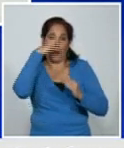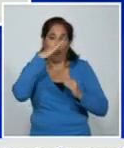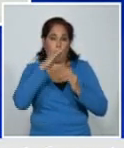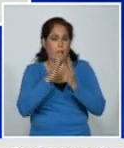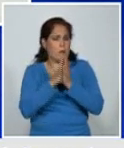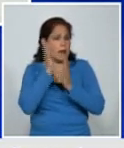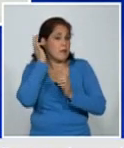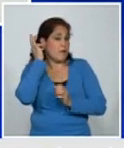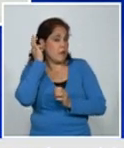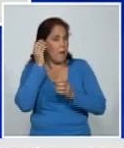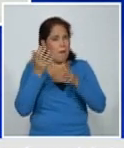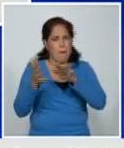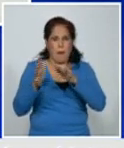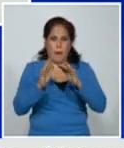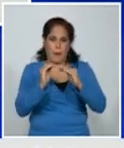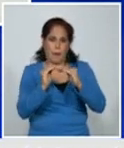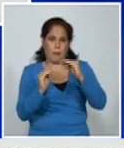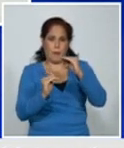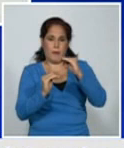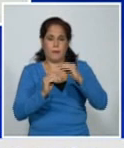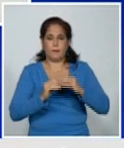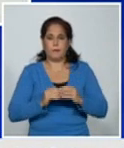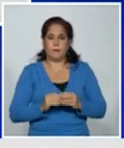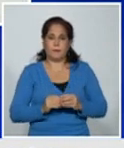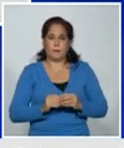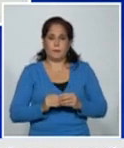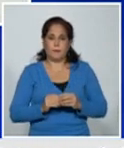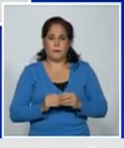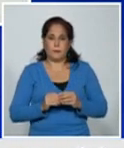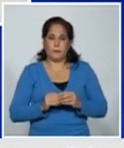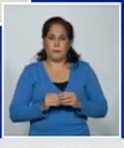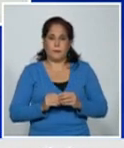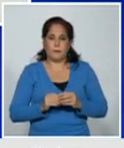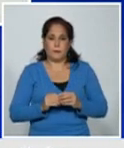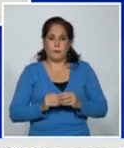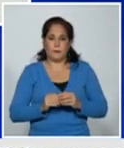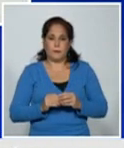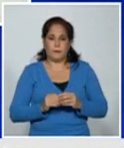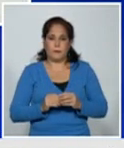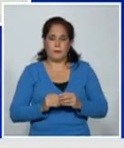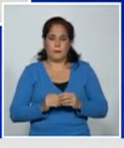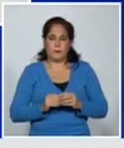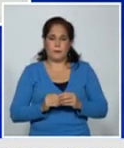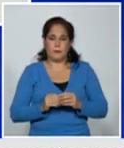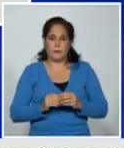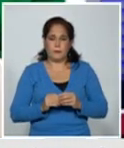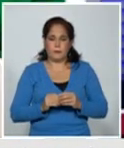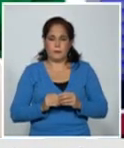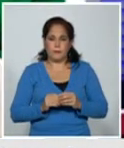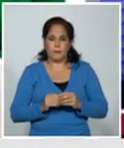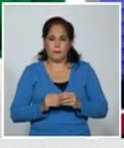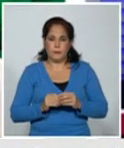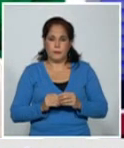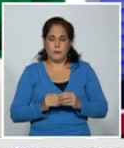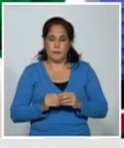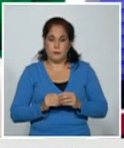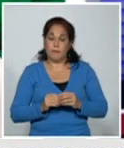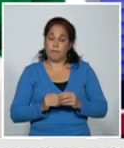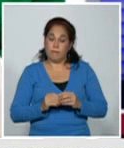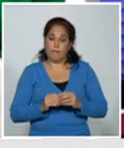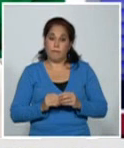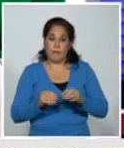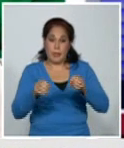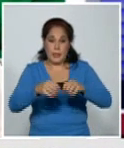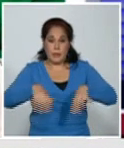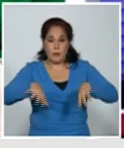por encima, al menos en cuanto al número de casos confirmados. Ese es el comportamiento